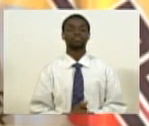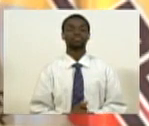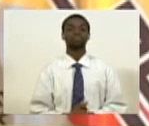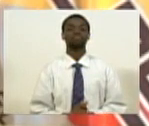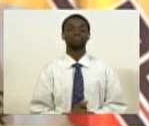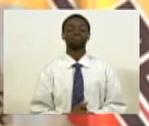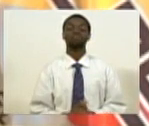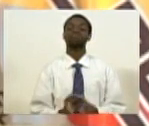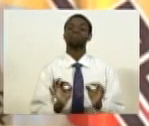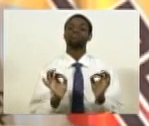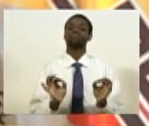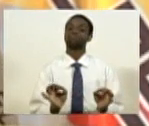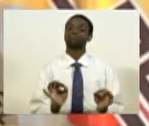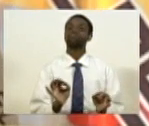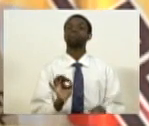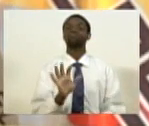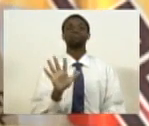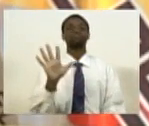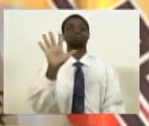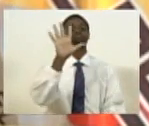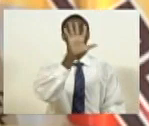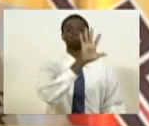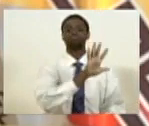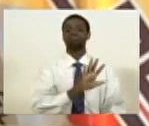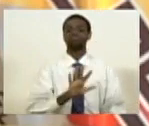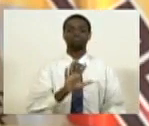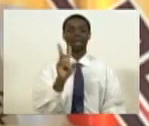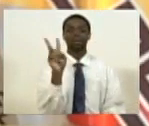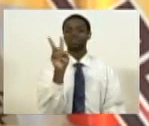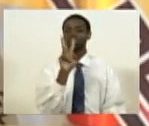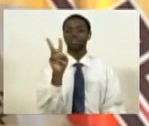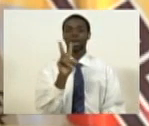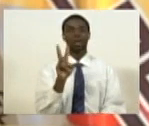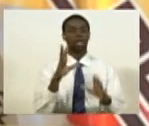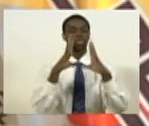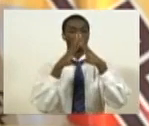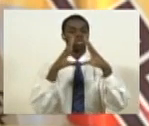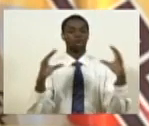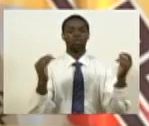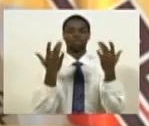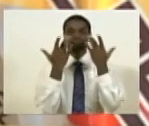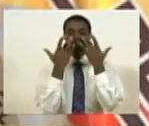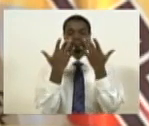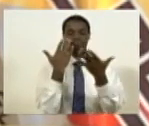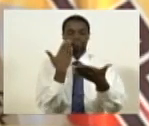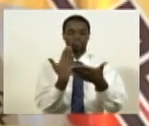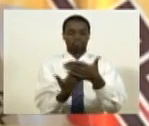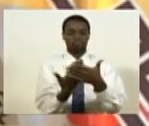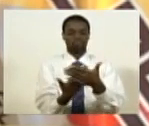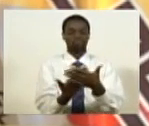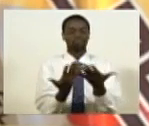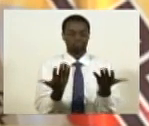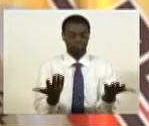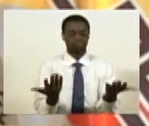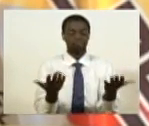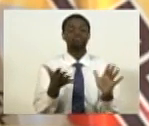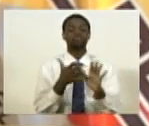Como el país entero pudo ver en el día de hoy, el Consejo